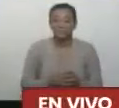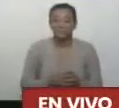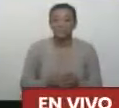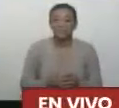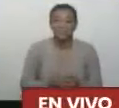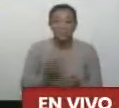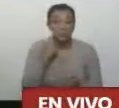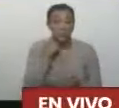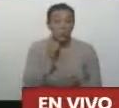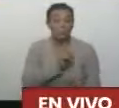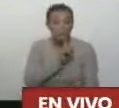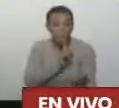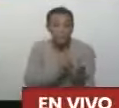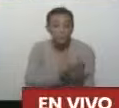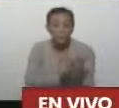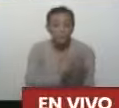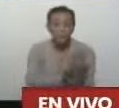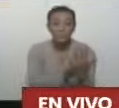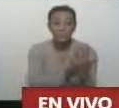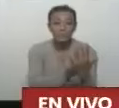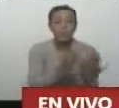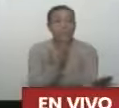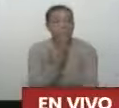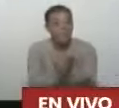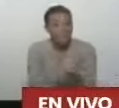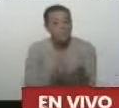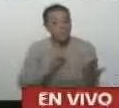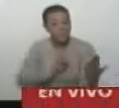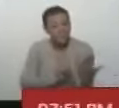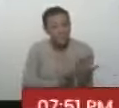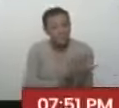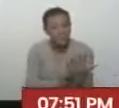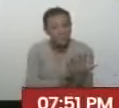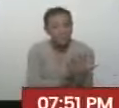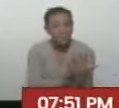Bueno, yo me voy a acercar por allá, si ustedes me lo permiten, ¿verdad?